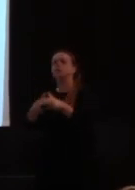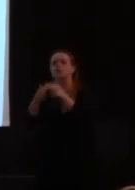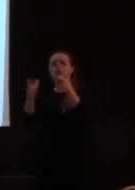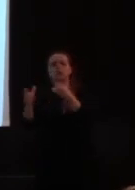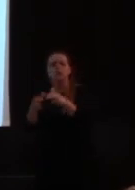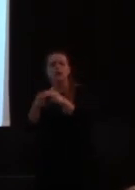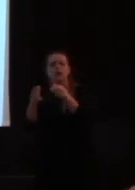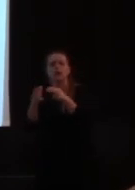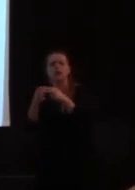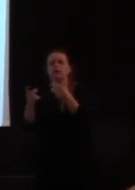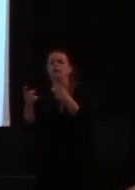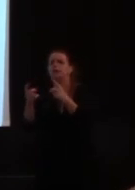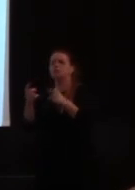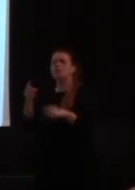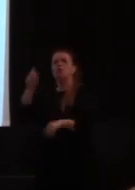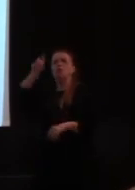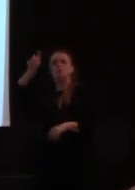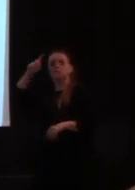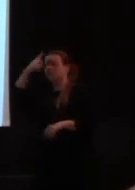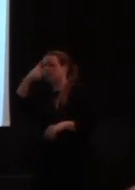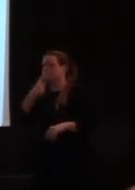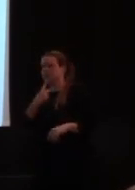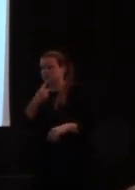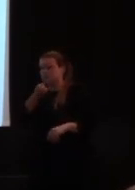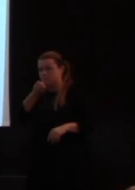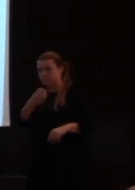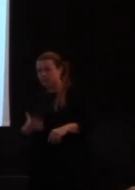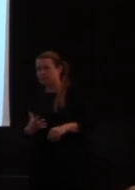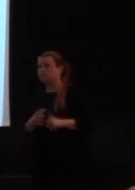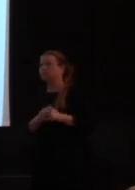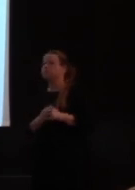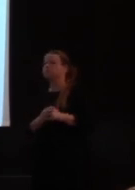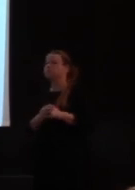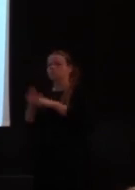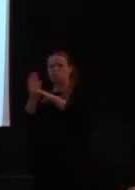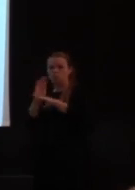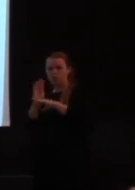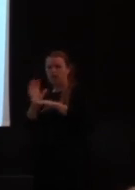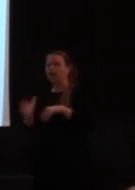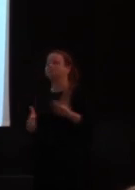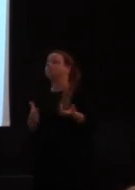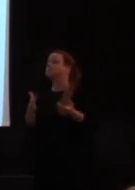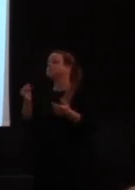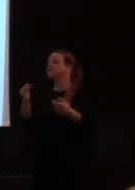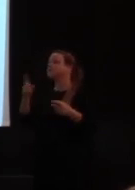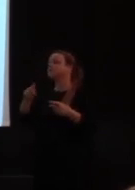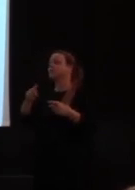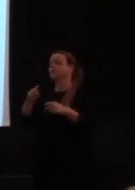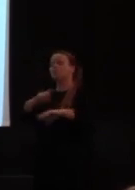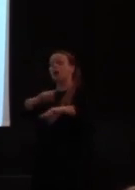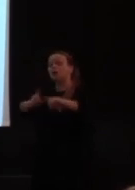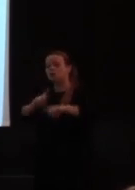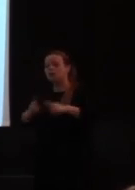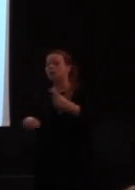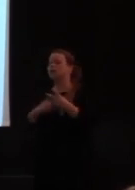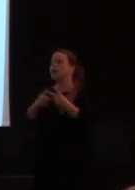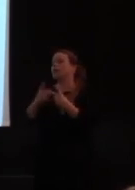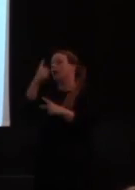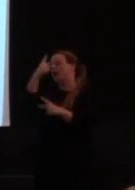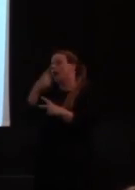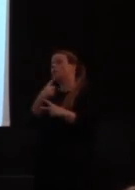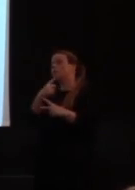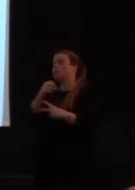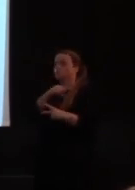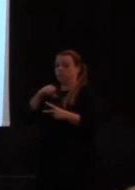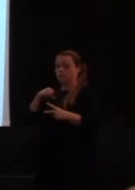la preservación de la imagen del docente, por un lado, explicitar la autoridad, mostrando a veces una autoridad también a la